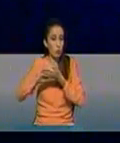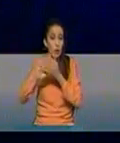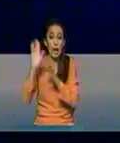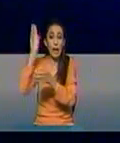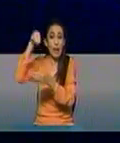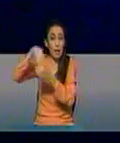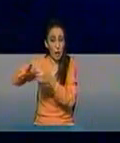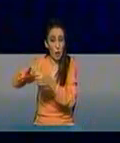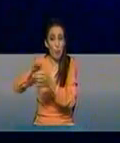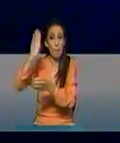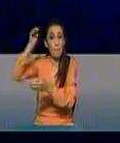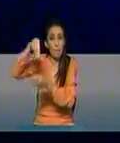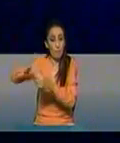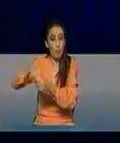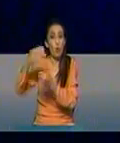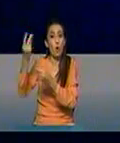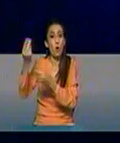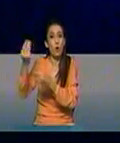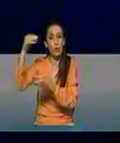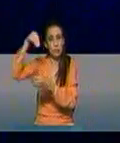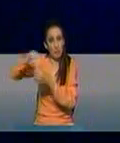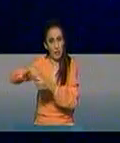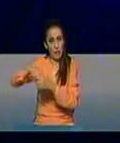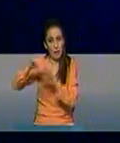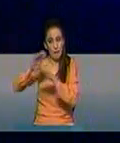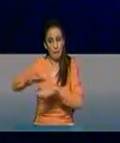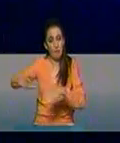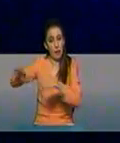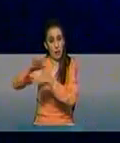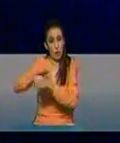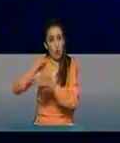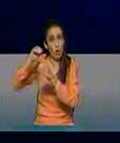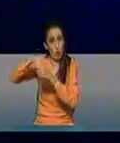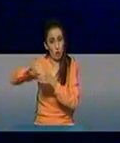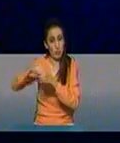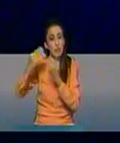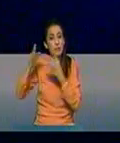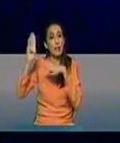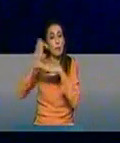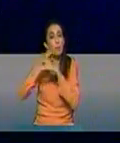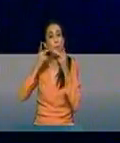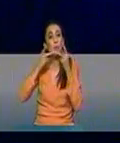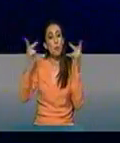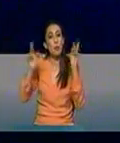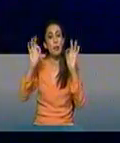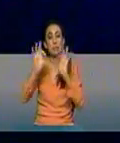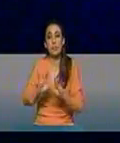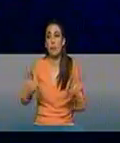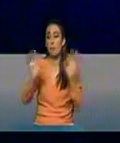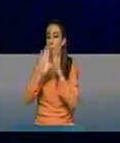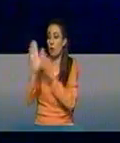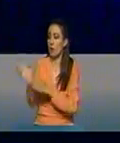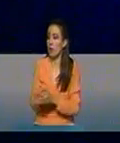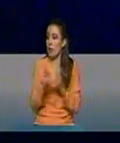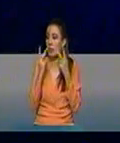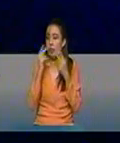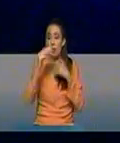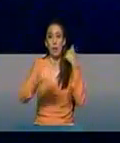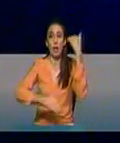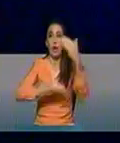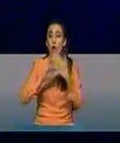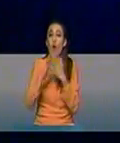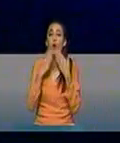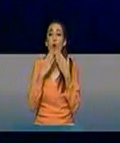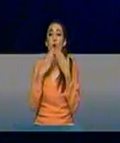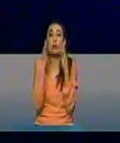innovador, lo he vivido y sé que funciona de manera muy eficiente y eficaz en otros países. Importante